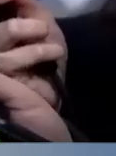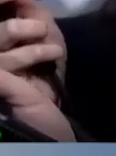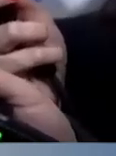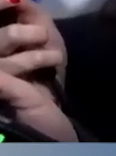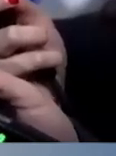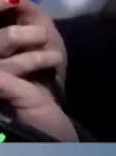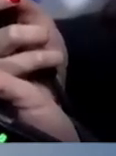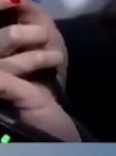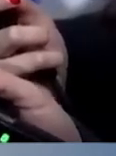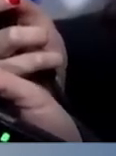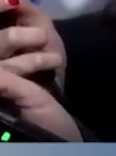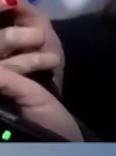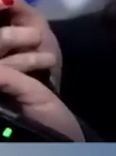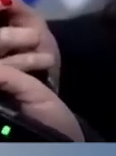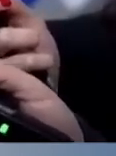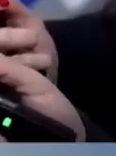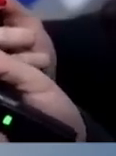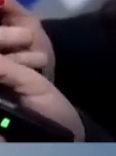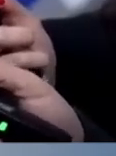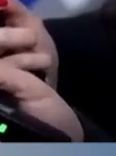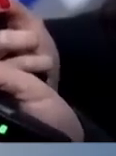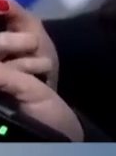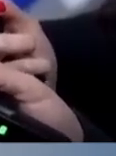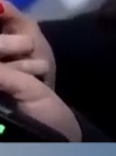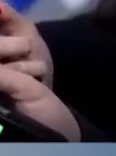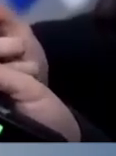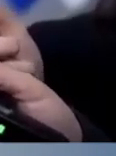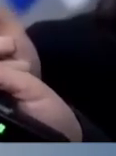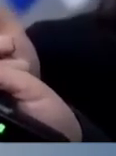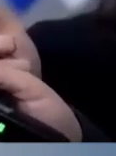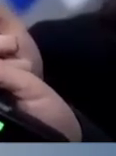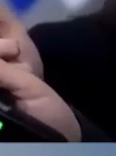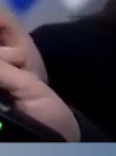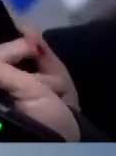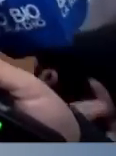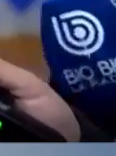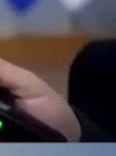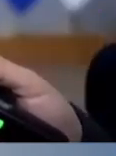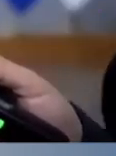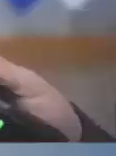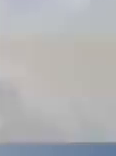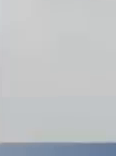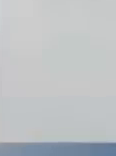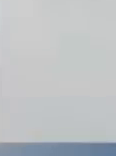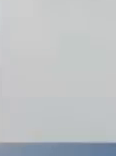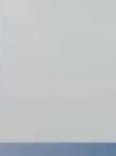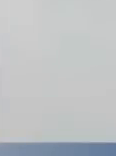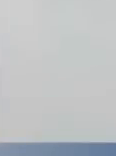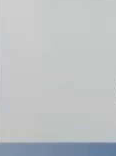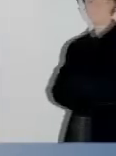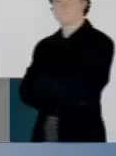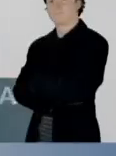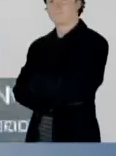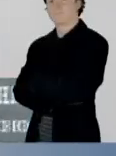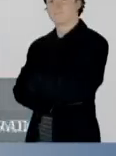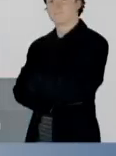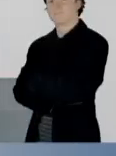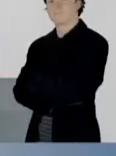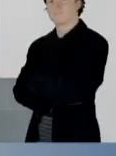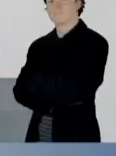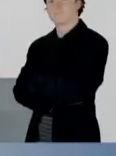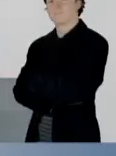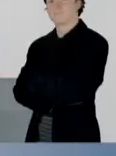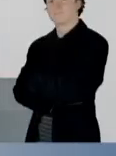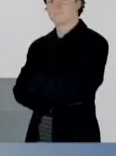persona que ha luchado con causas contrarias a la defensa del territorio de nuestro país en oficialismo respaldaron el